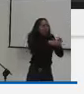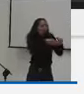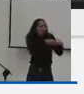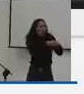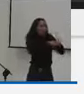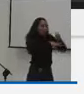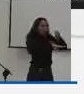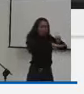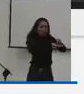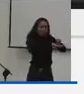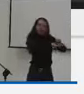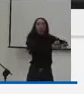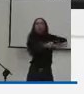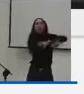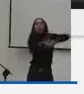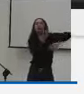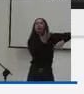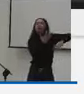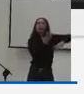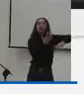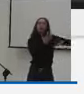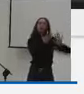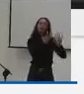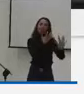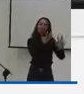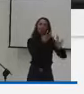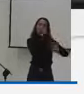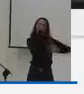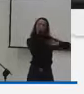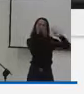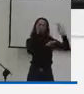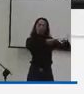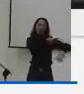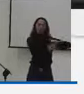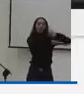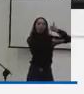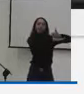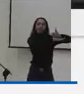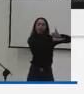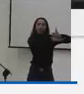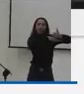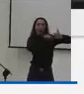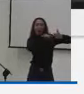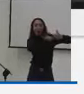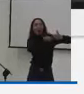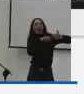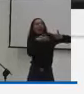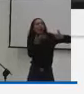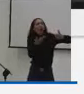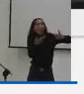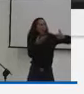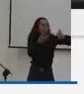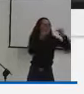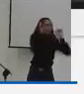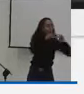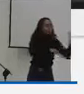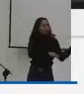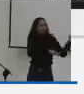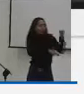también puedan en un determinado momento llegar a percibir recursos públicos esta es una de las características